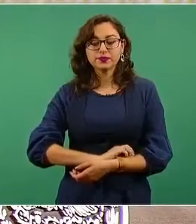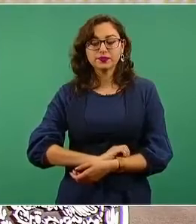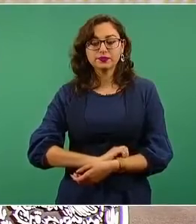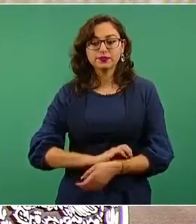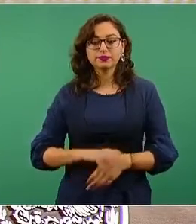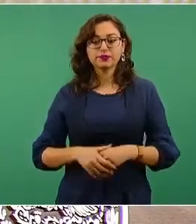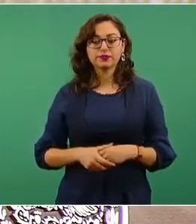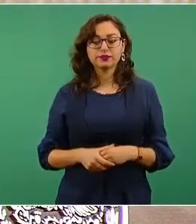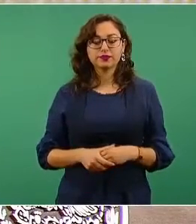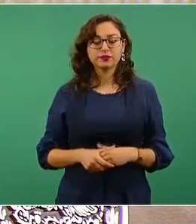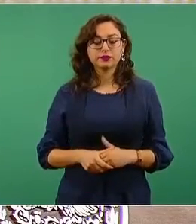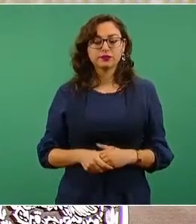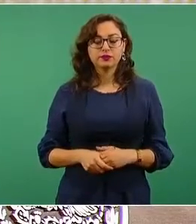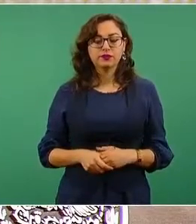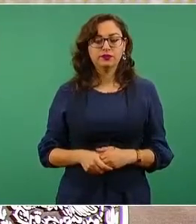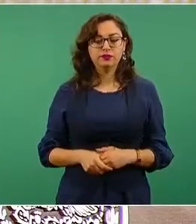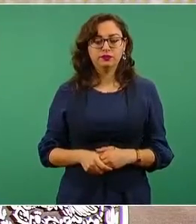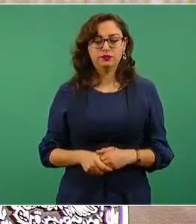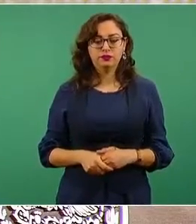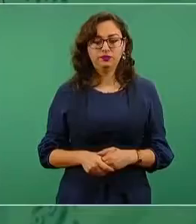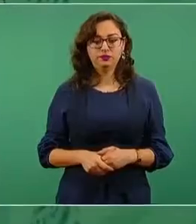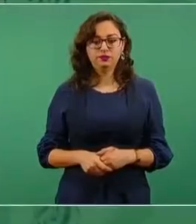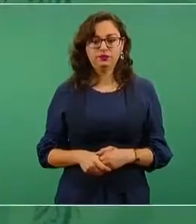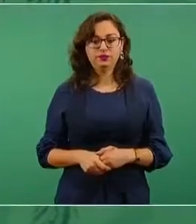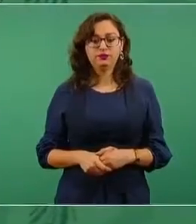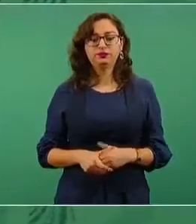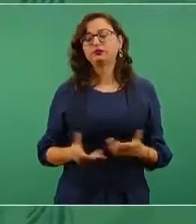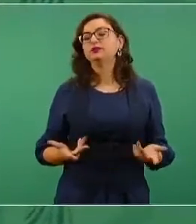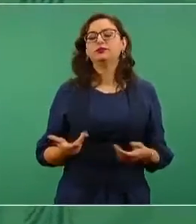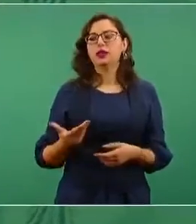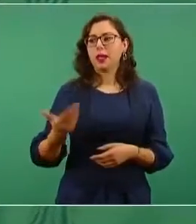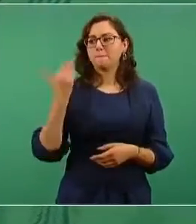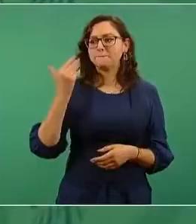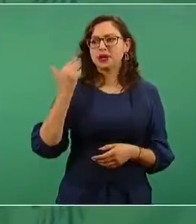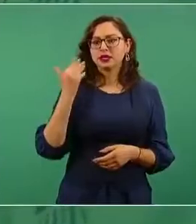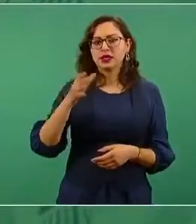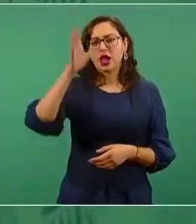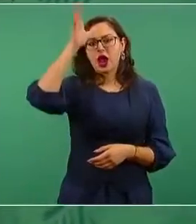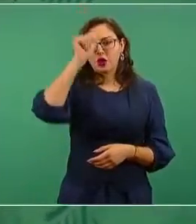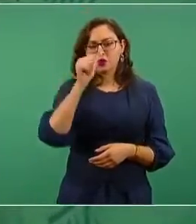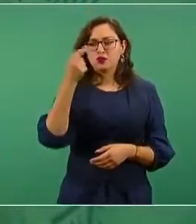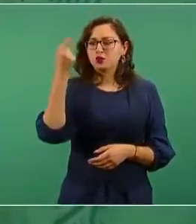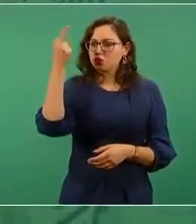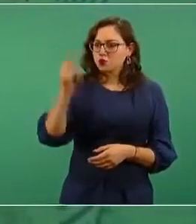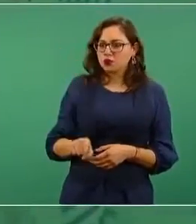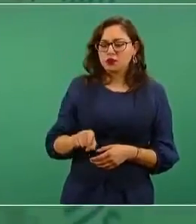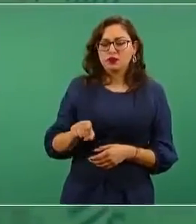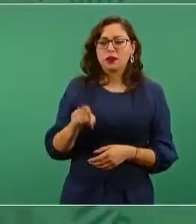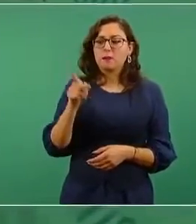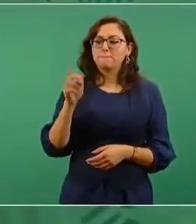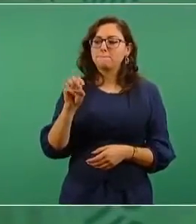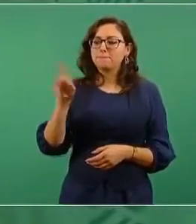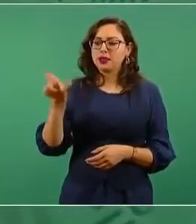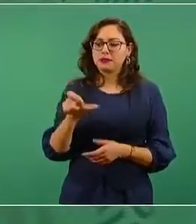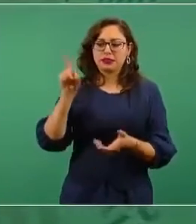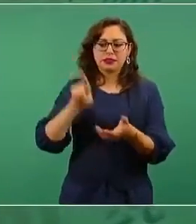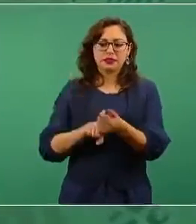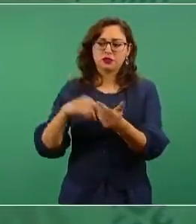firmar un acuerdo, un decreto, ¿por qué no lo explicas?, de reducción de impuestos a